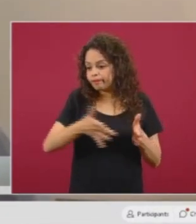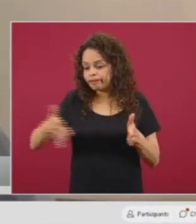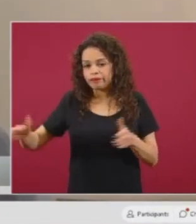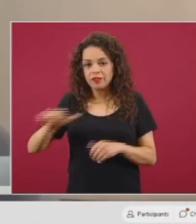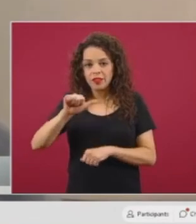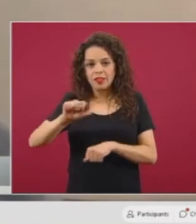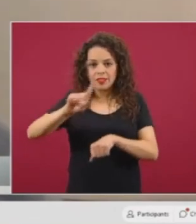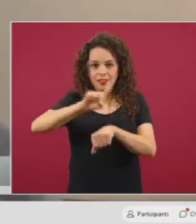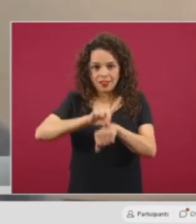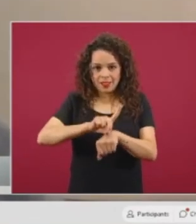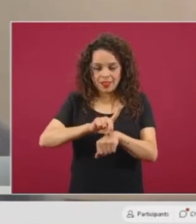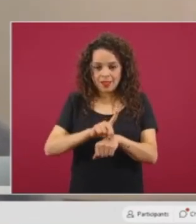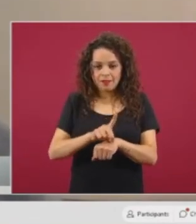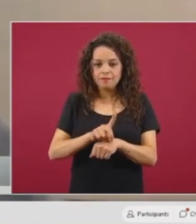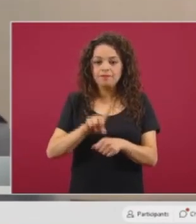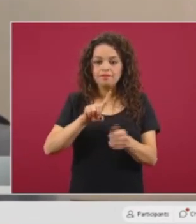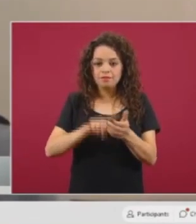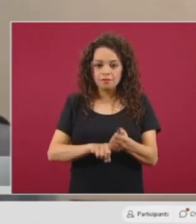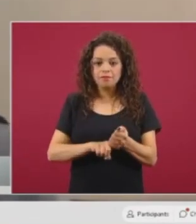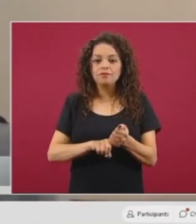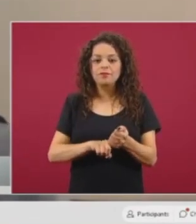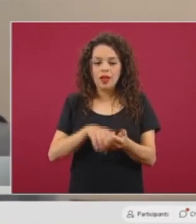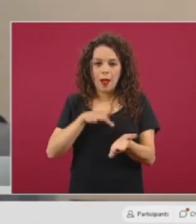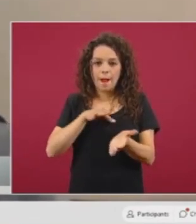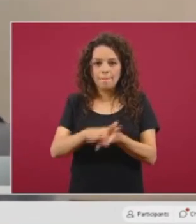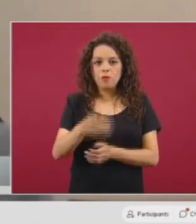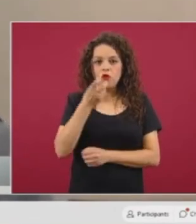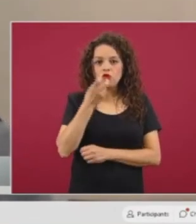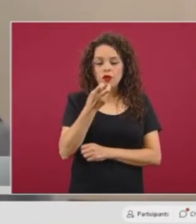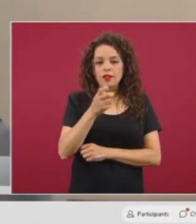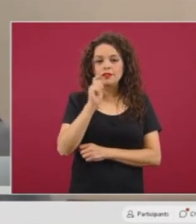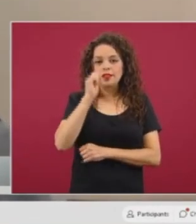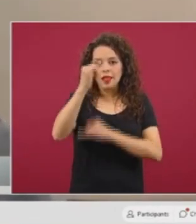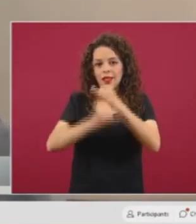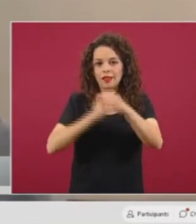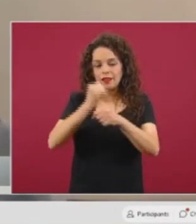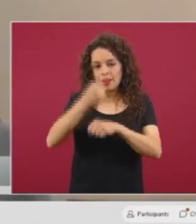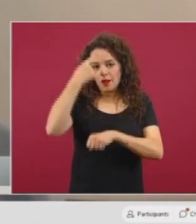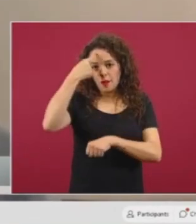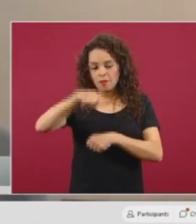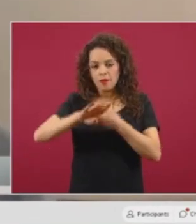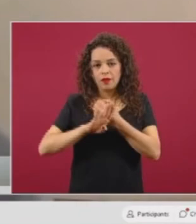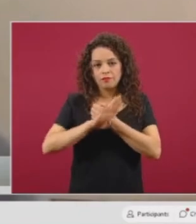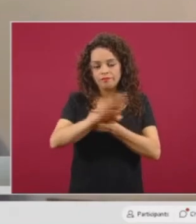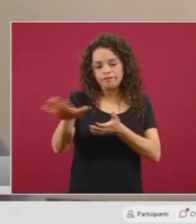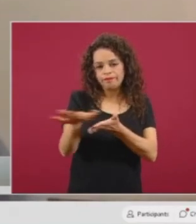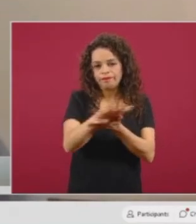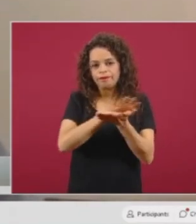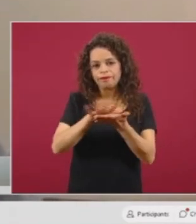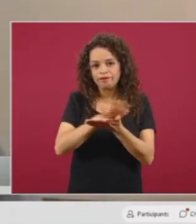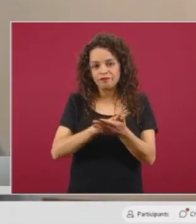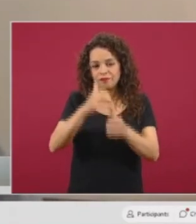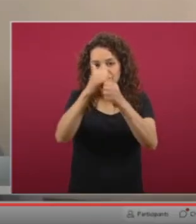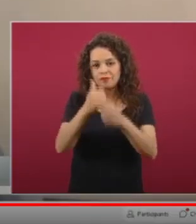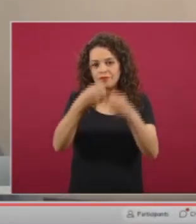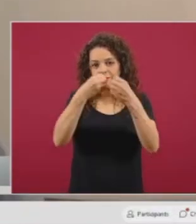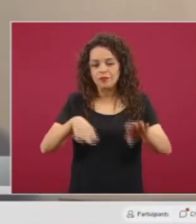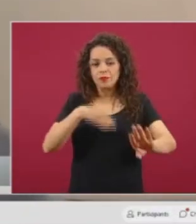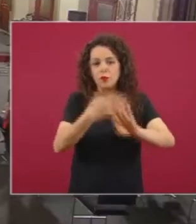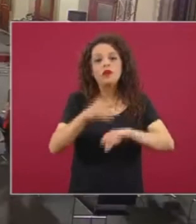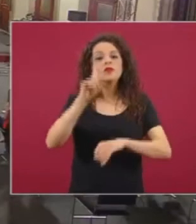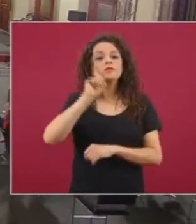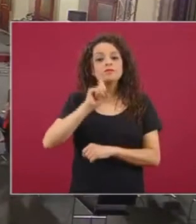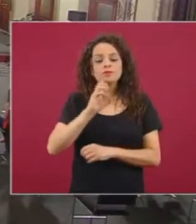días, sumándonos a esta campaña internacional para la eliminación de la violencia contra las mujeres. Muchas gracias, doctor